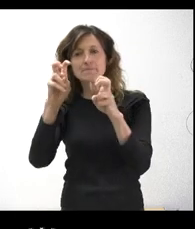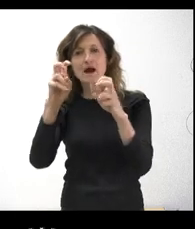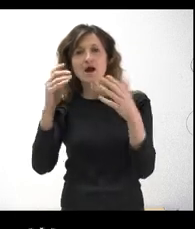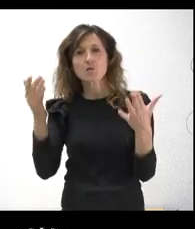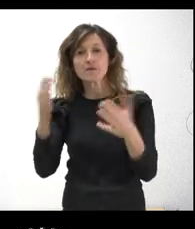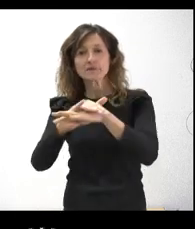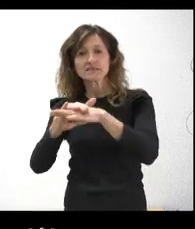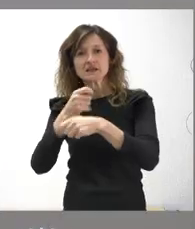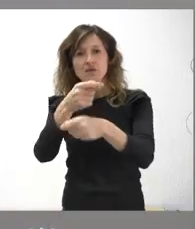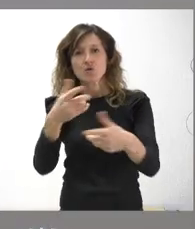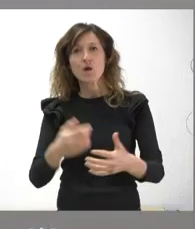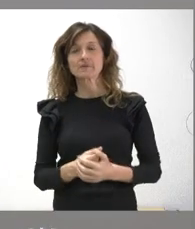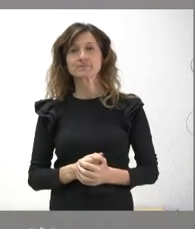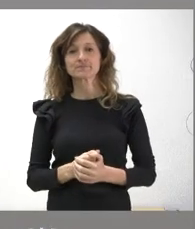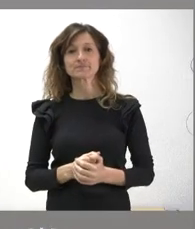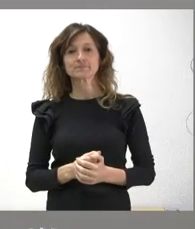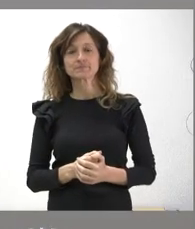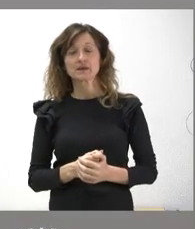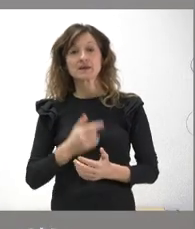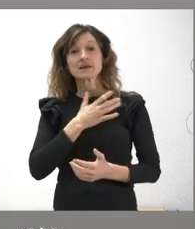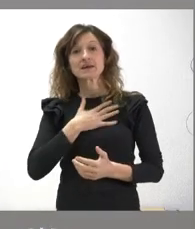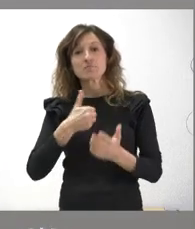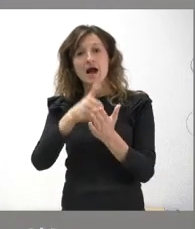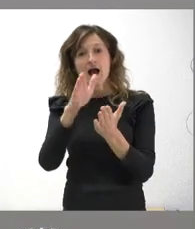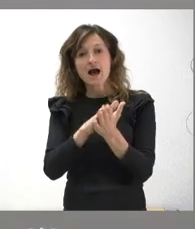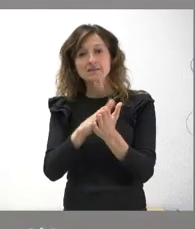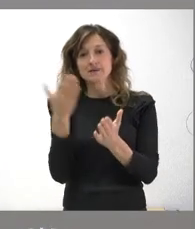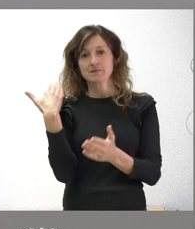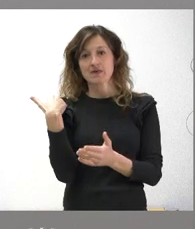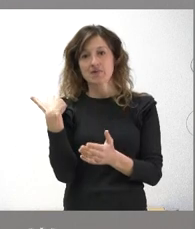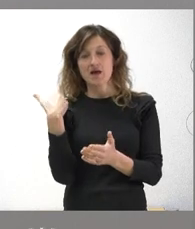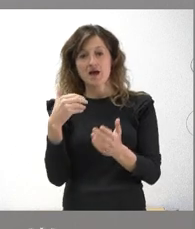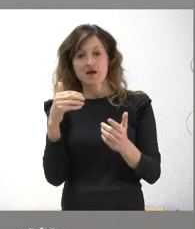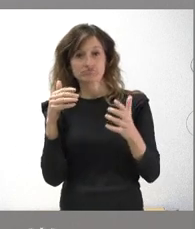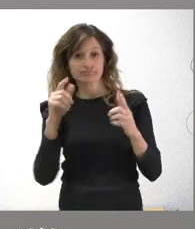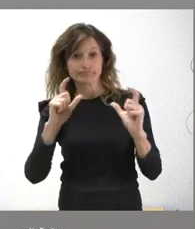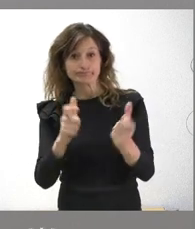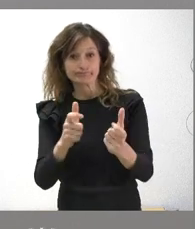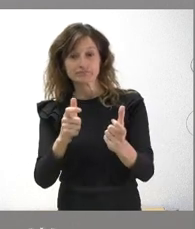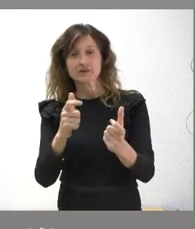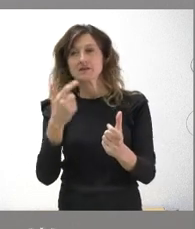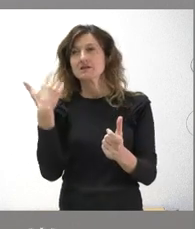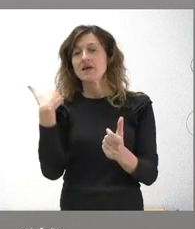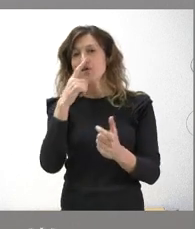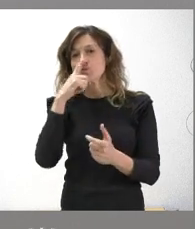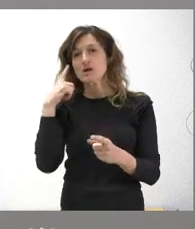Ministerio sí Pues básicamente lo que figura es aprobar el acta de la sesión anterior que tuvo lugar hace casi año y medio figura